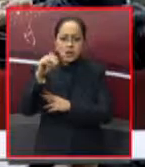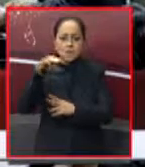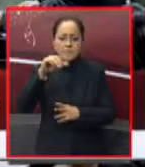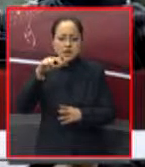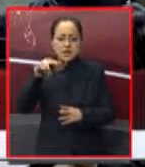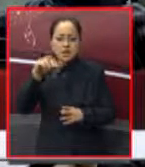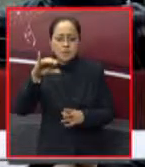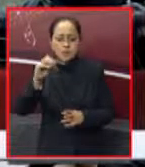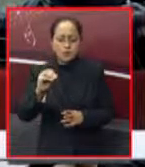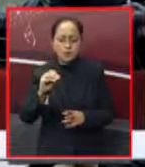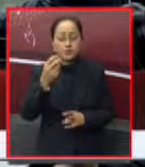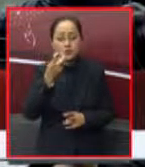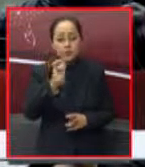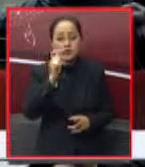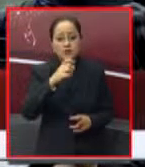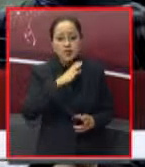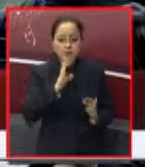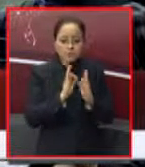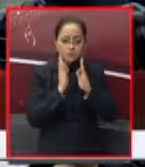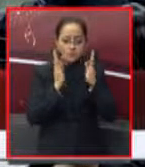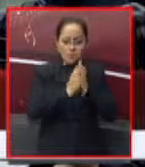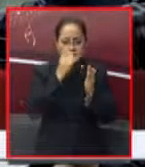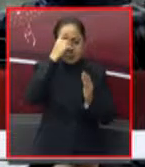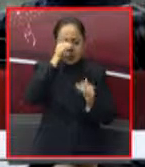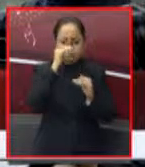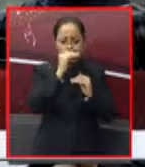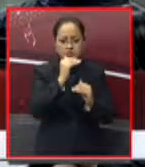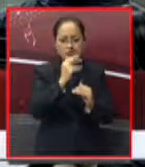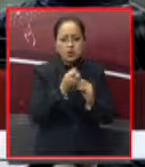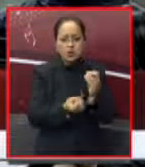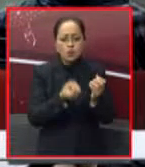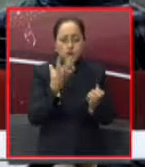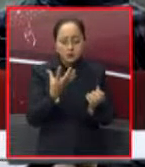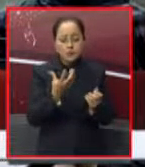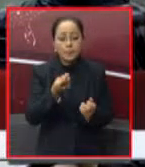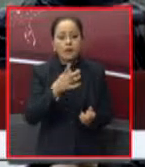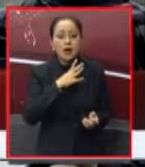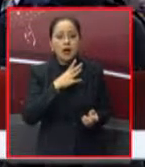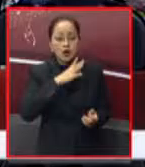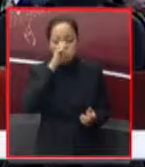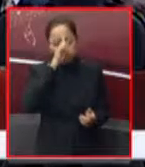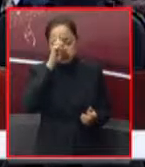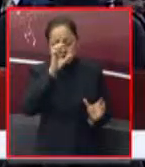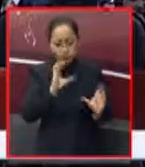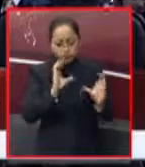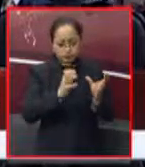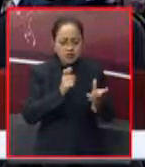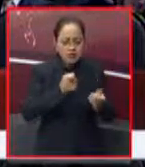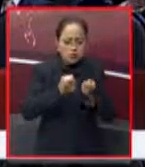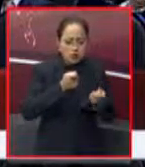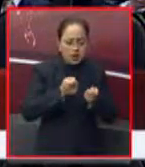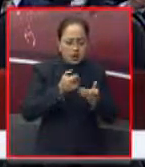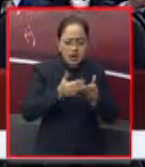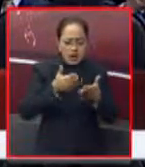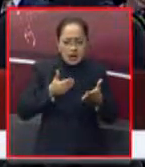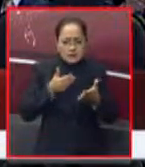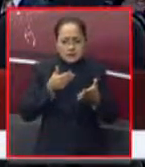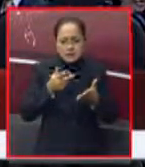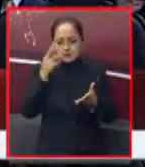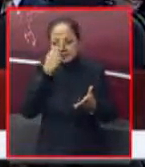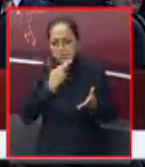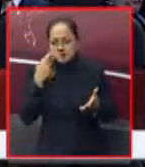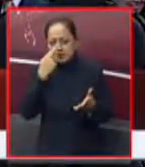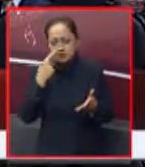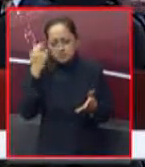se le mencione como unidad de medida. También se crea un consejo técnico encargado de regular y dirigir la fase previa a la dictaminación de